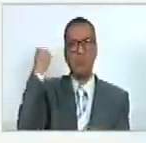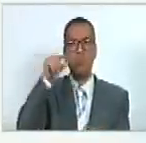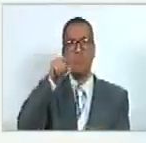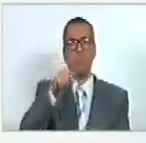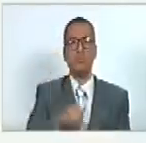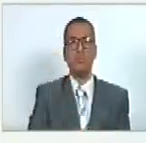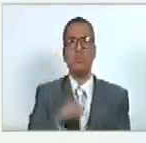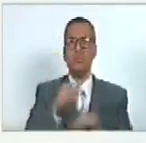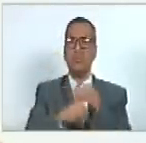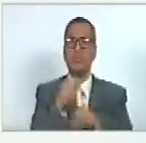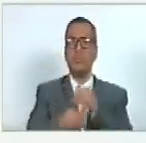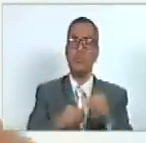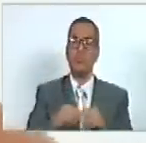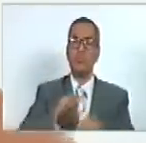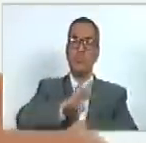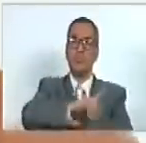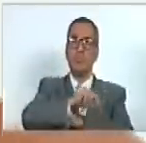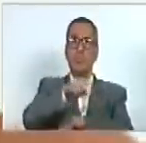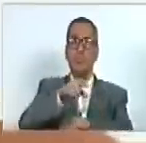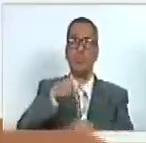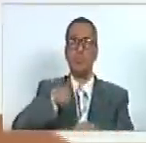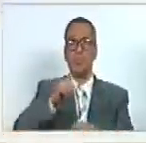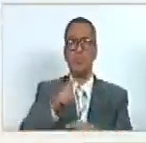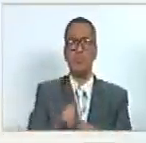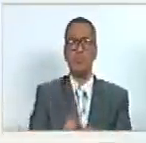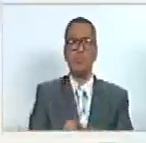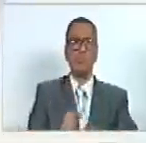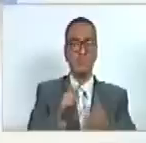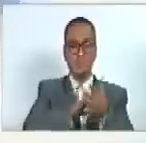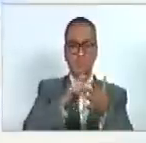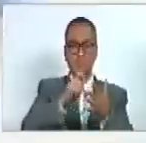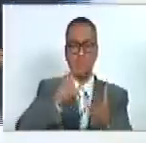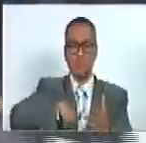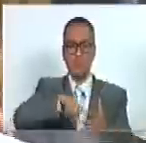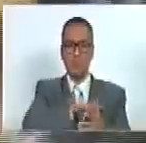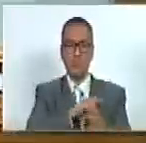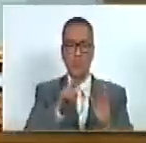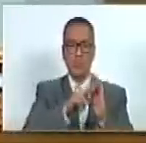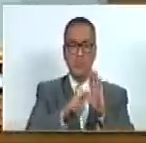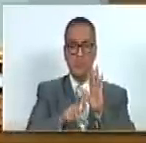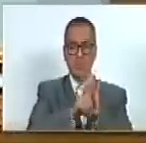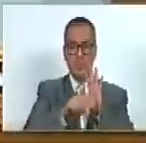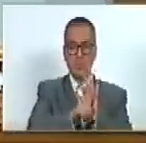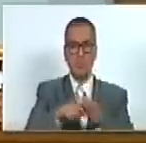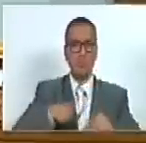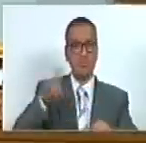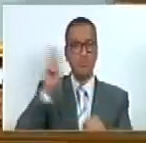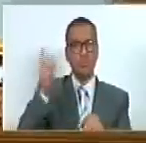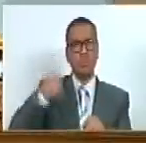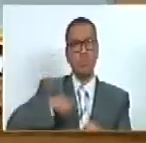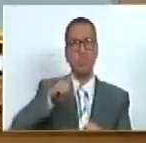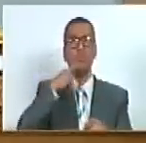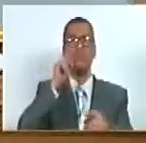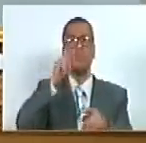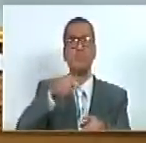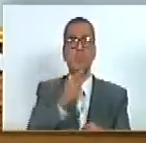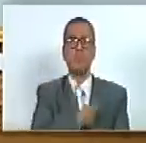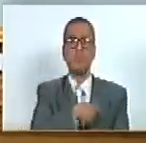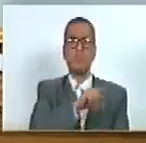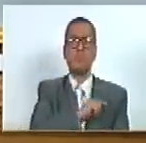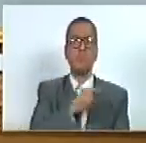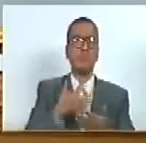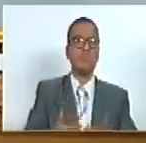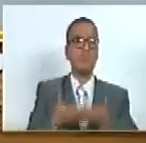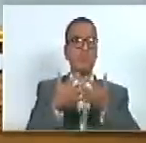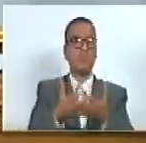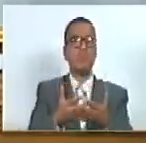señora está cometiendo un delito, y es un delito tipificado en nuestro código penal, y Venezuela tiene que pedirle al Reino de España que